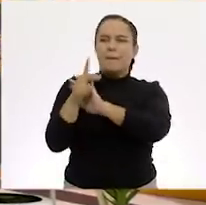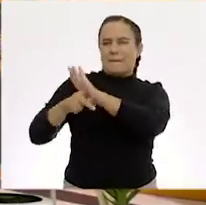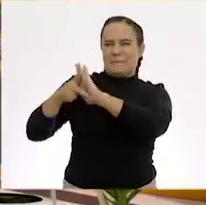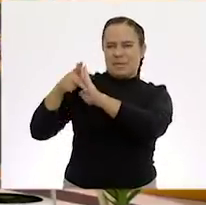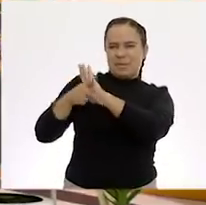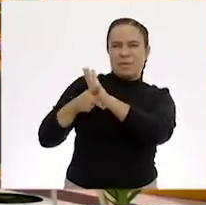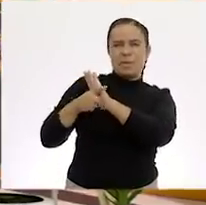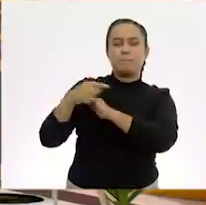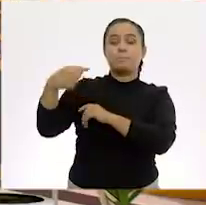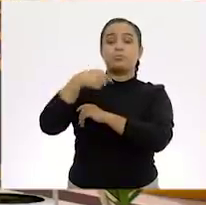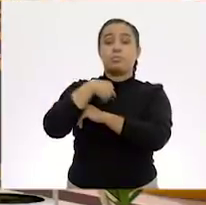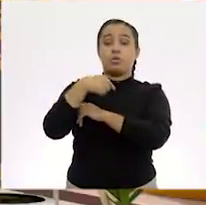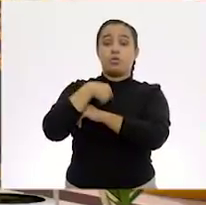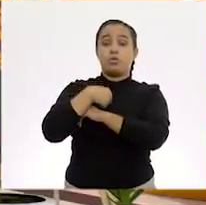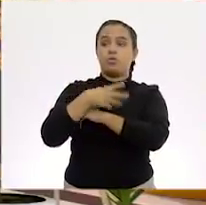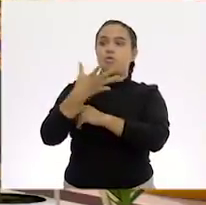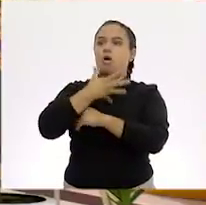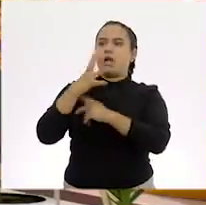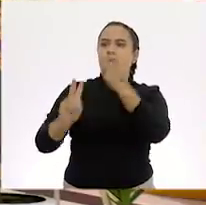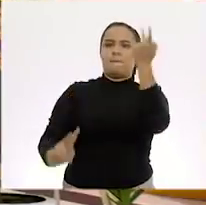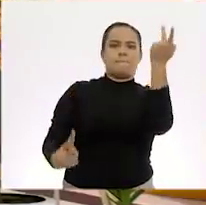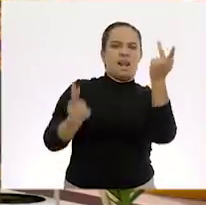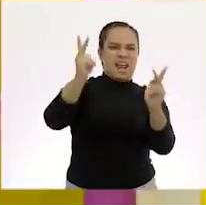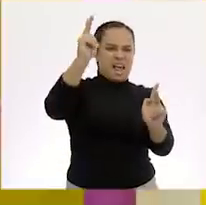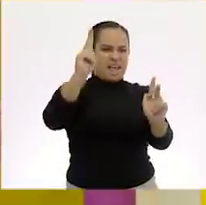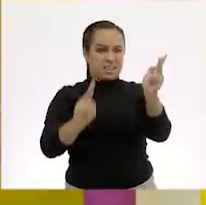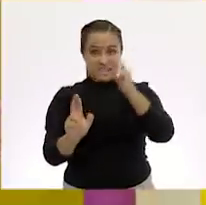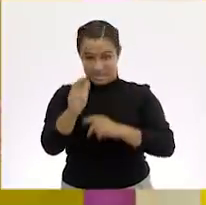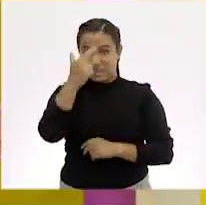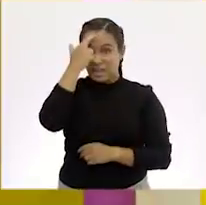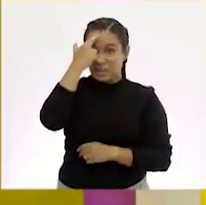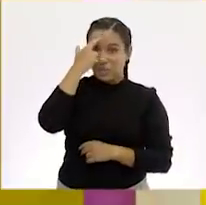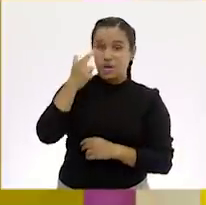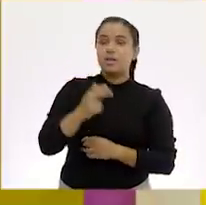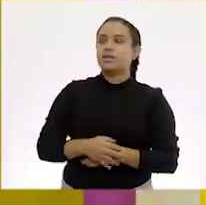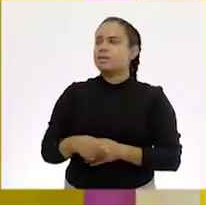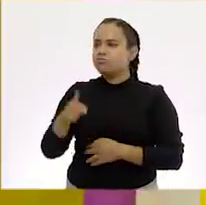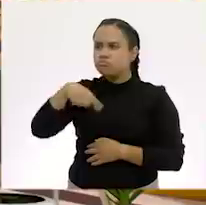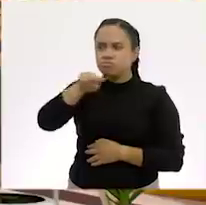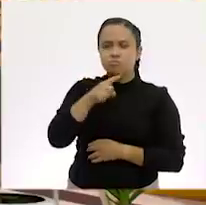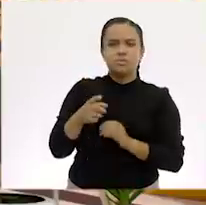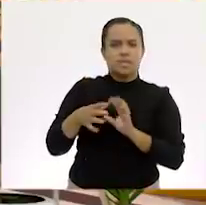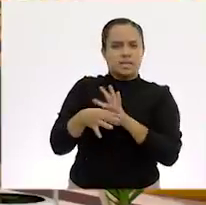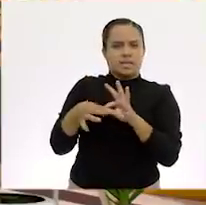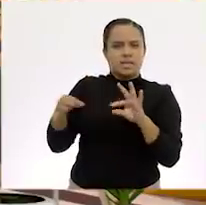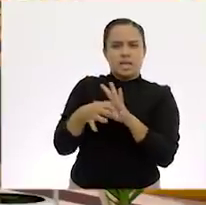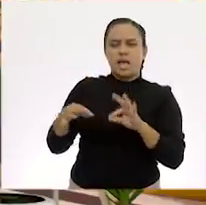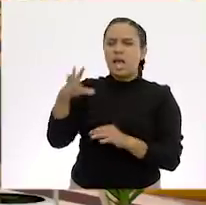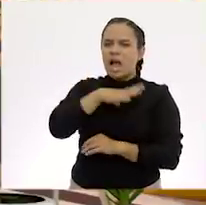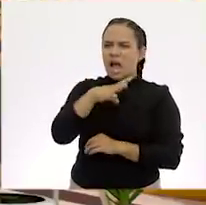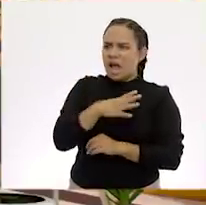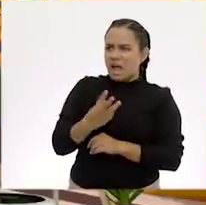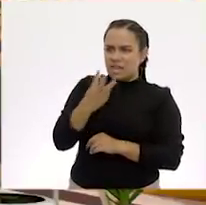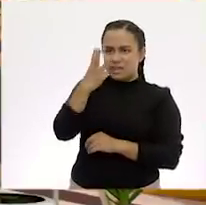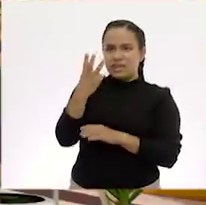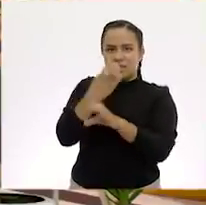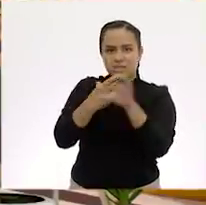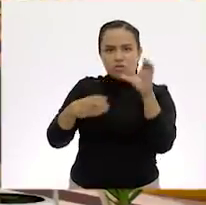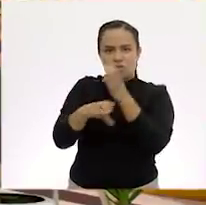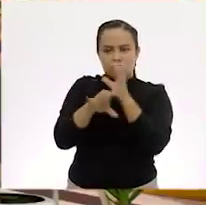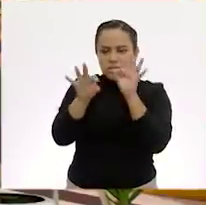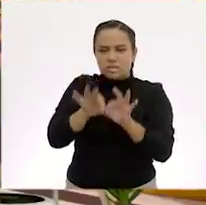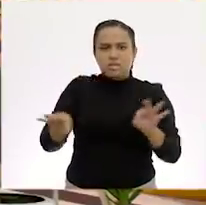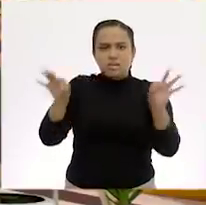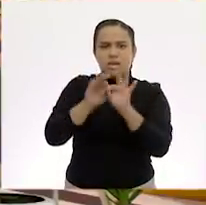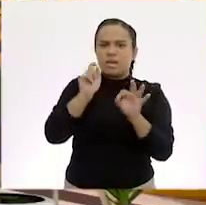en el que yo estaba en medio de muchas plantas, ¿lo recuerdas? Sí, claro. Y que dijimos que había 3 partes